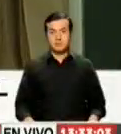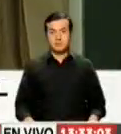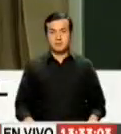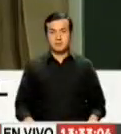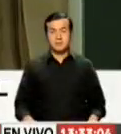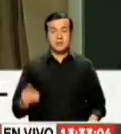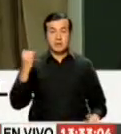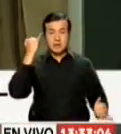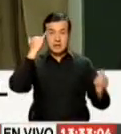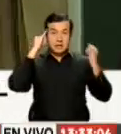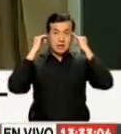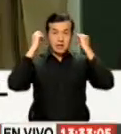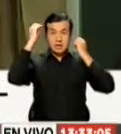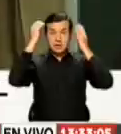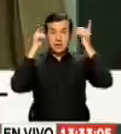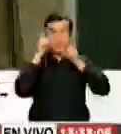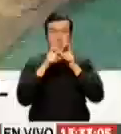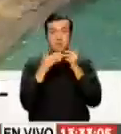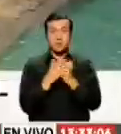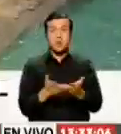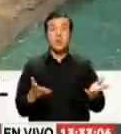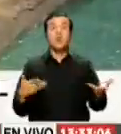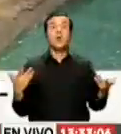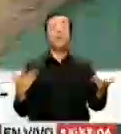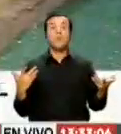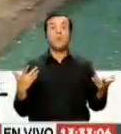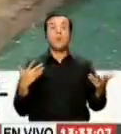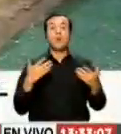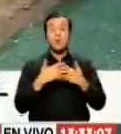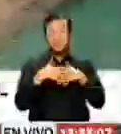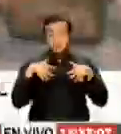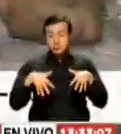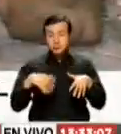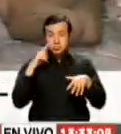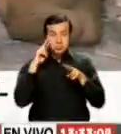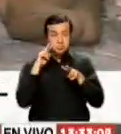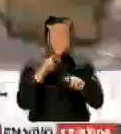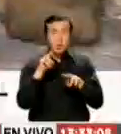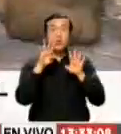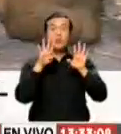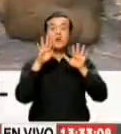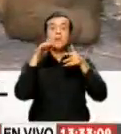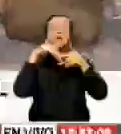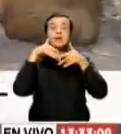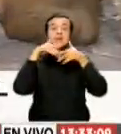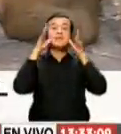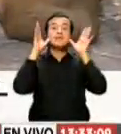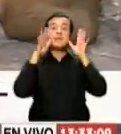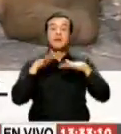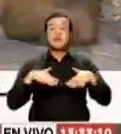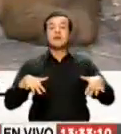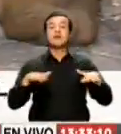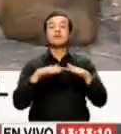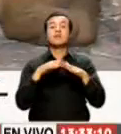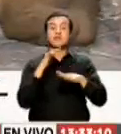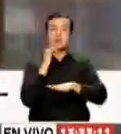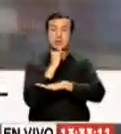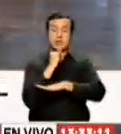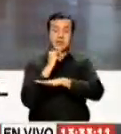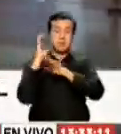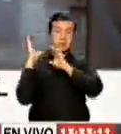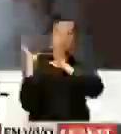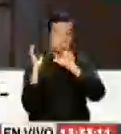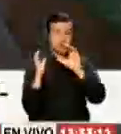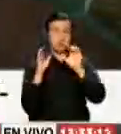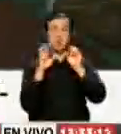La creatividad de los artistas sale a relucir en cada Belén que se exhibe desde este 9 de diciembre en el convento de San Francisco.